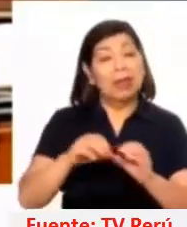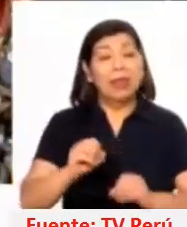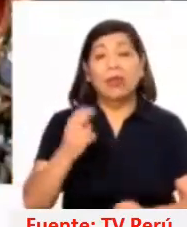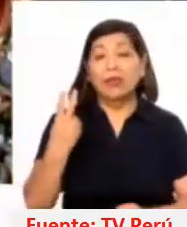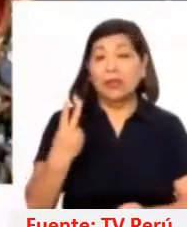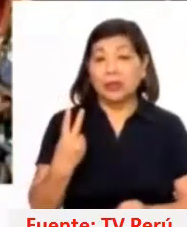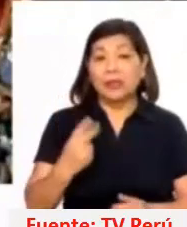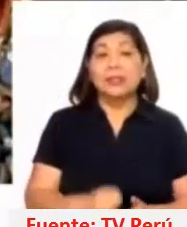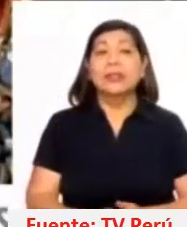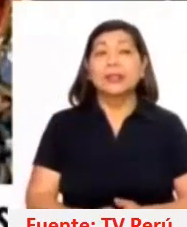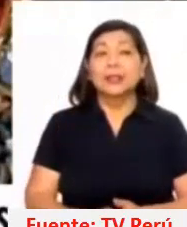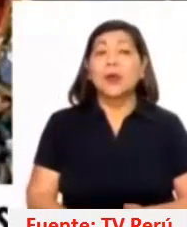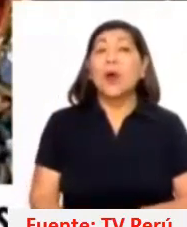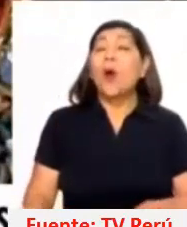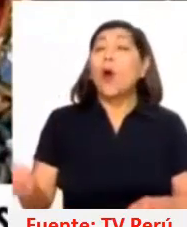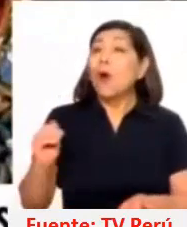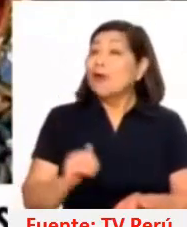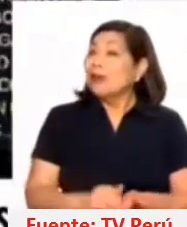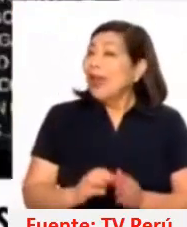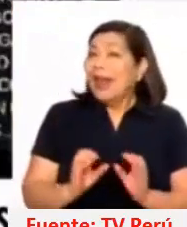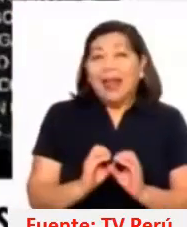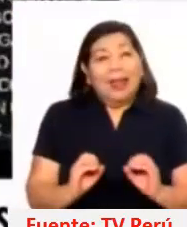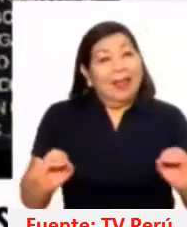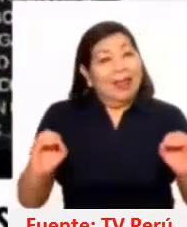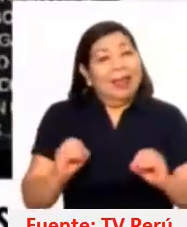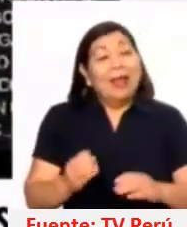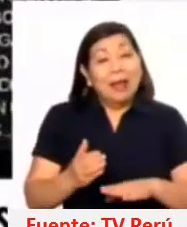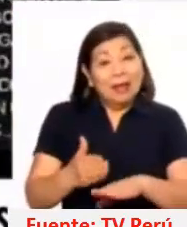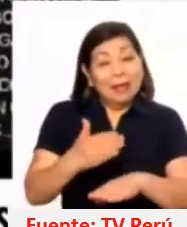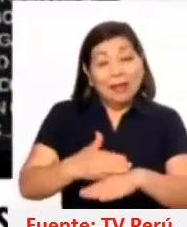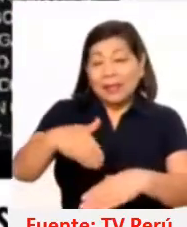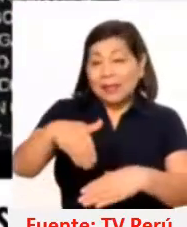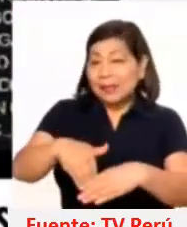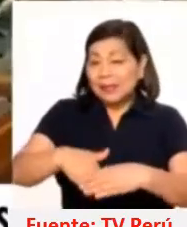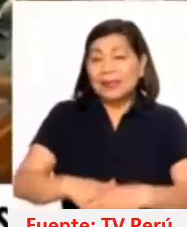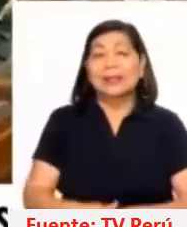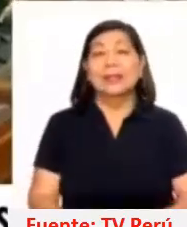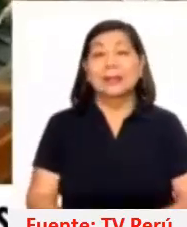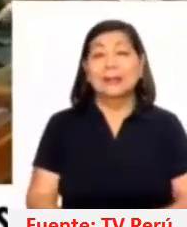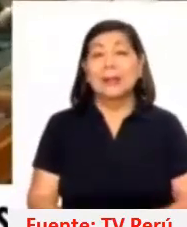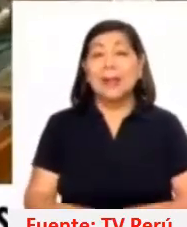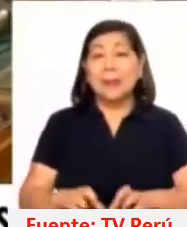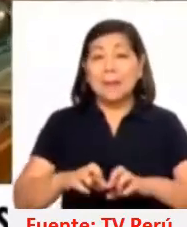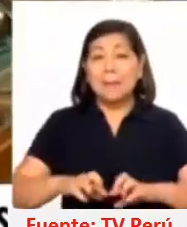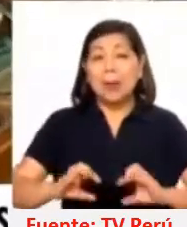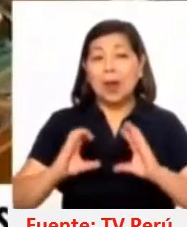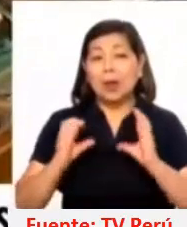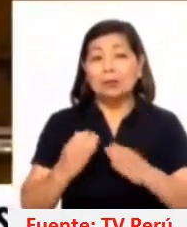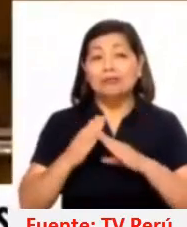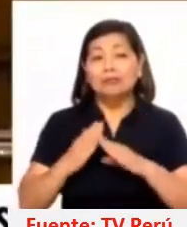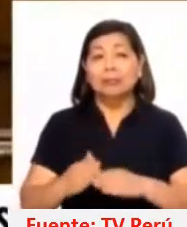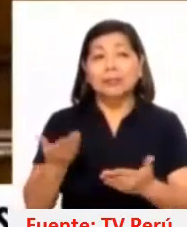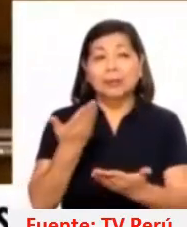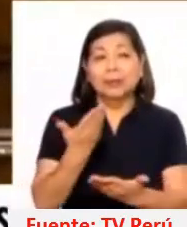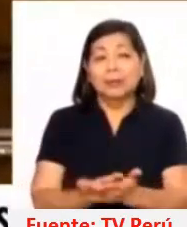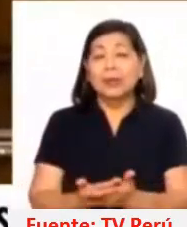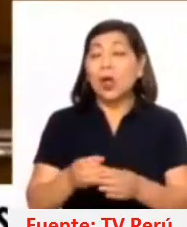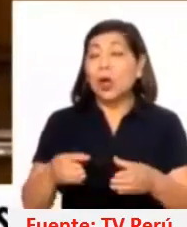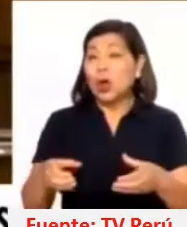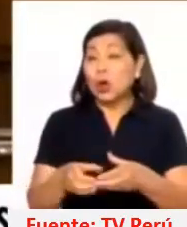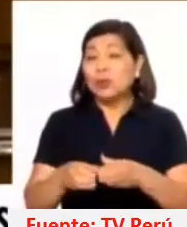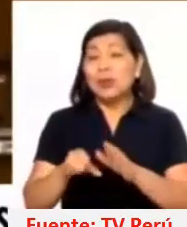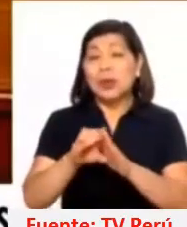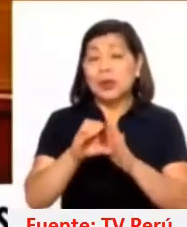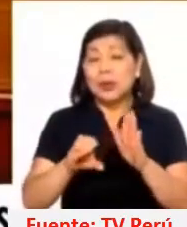2. Nuevamente no hubo consenso sobre el adelanto de elecciones. El Pleno del Congreso rechazó la propuesta de la Comisión